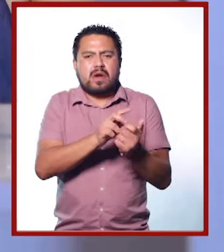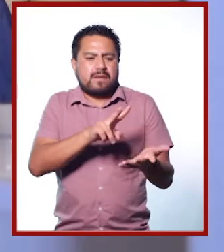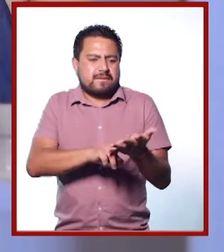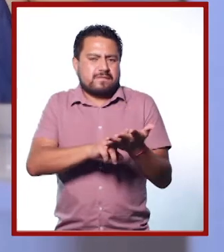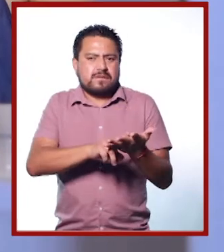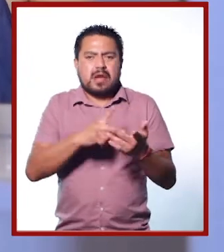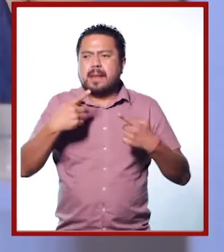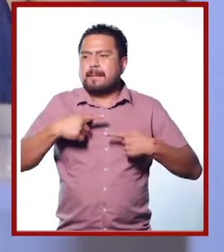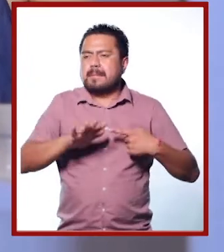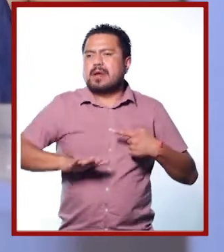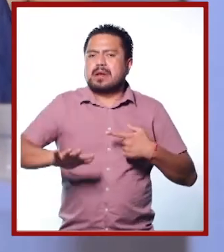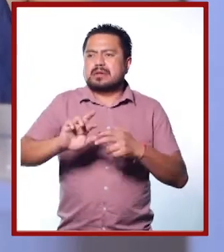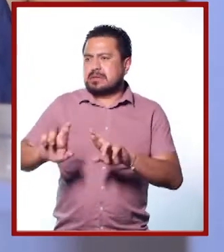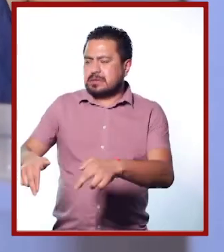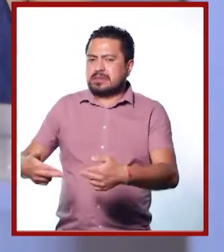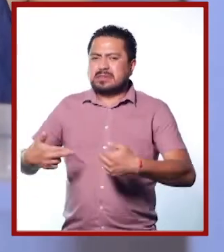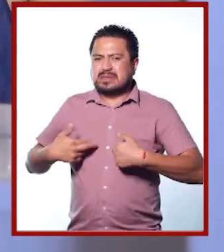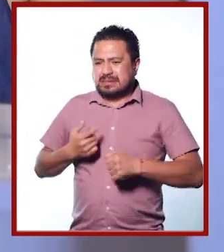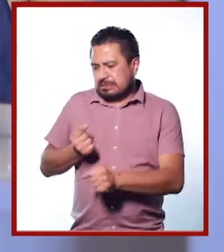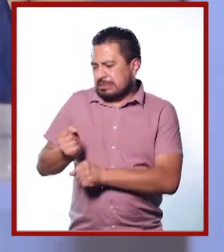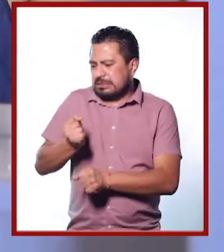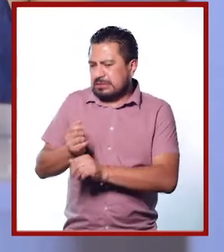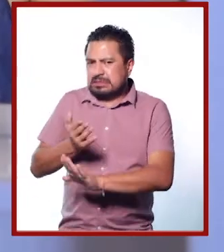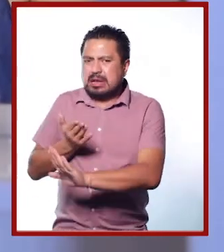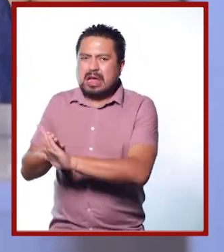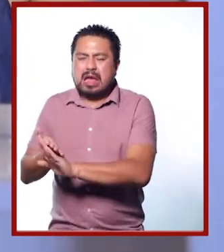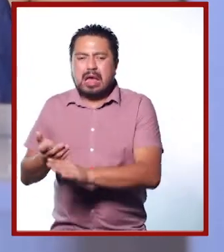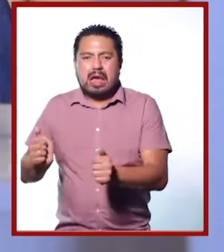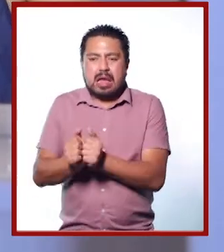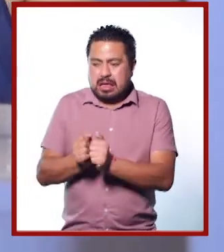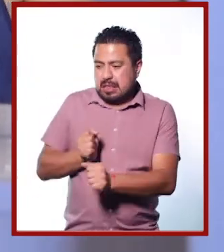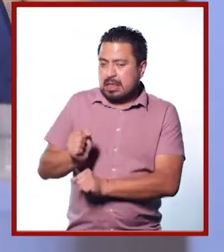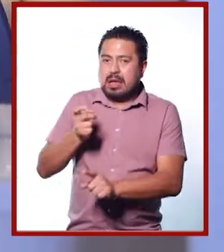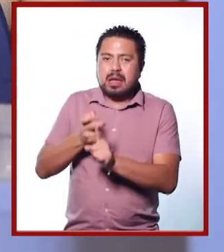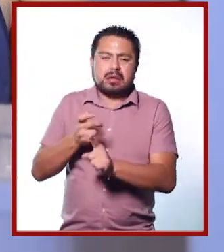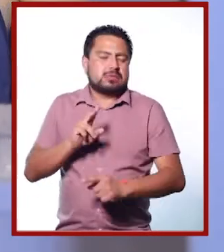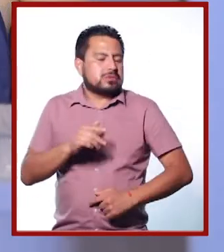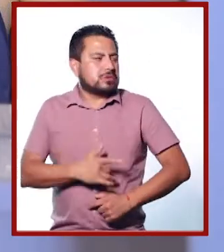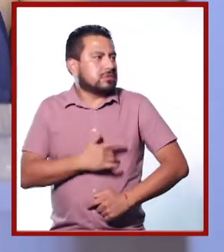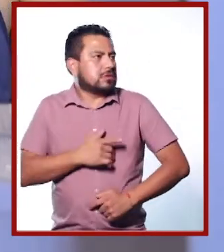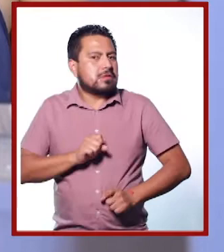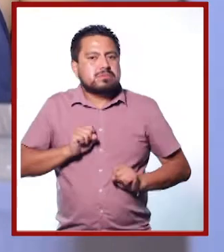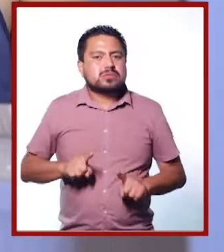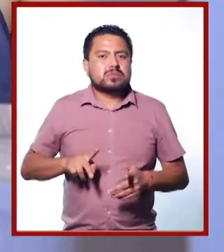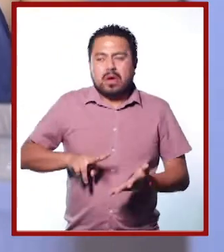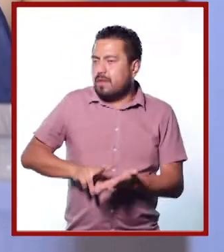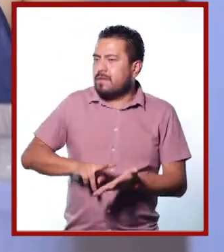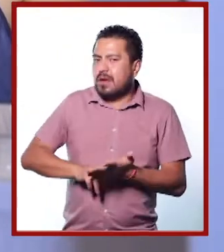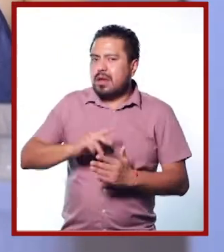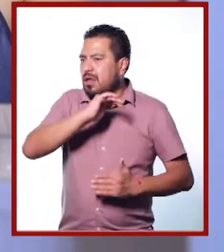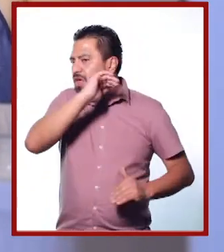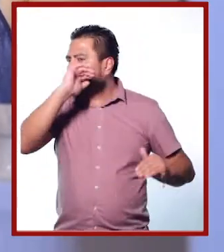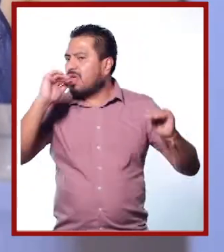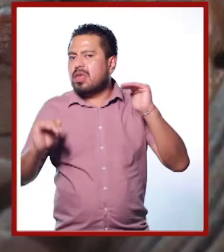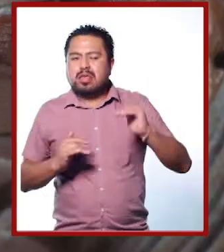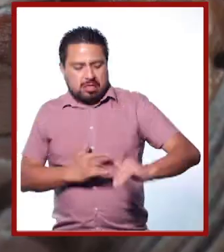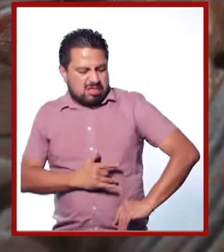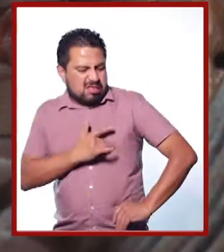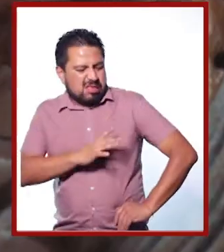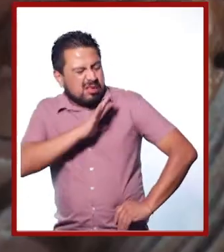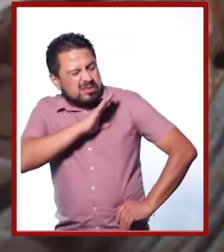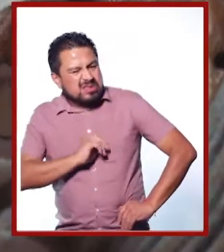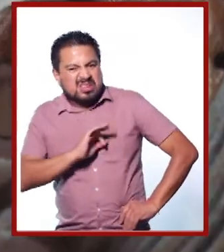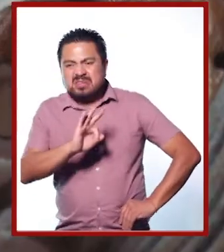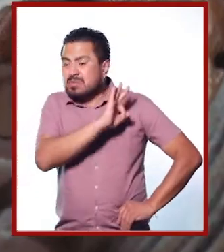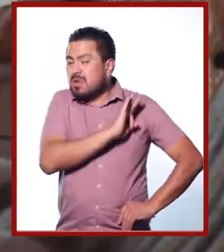la valía. Las personas que reciben estas microviolencias o las violencias ya no se sienten con el mismo valor, tienen baja autoestima y bueno,